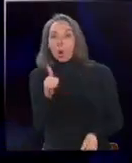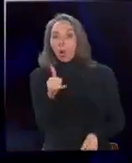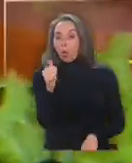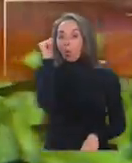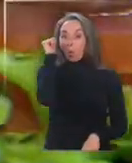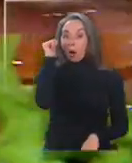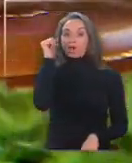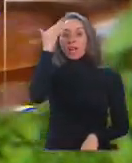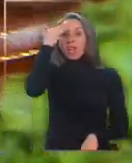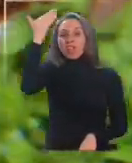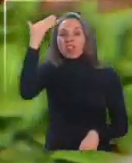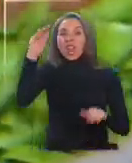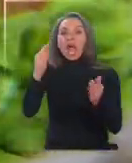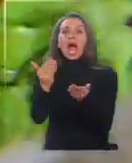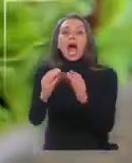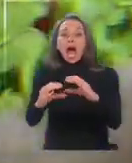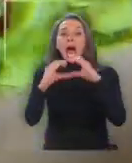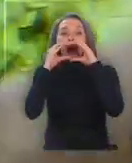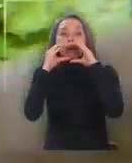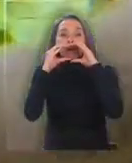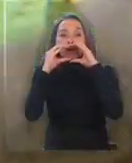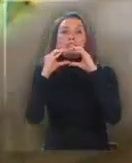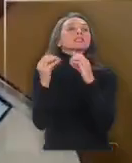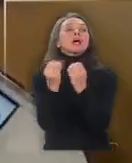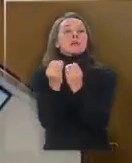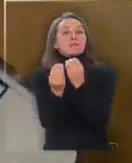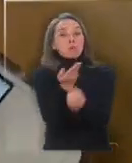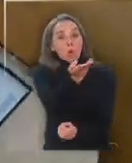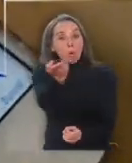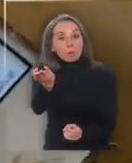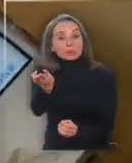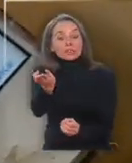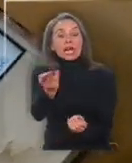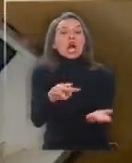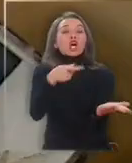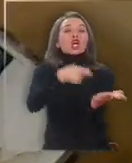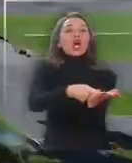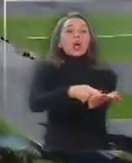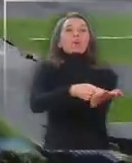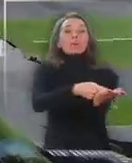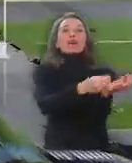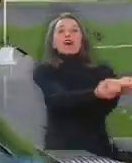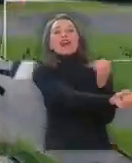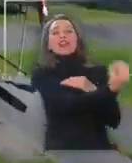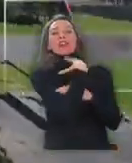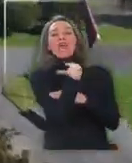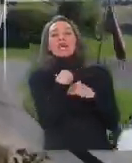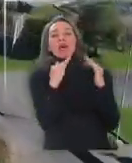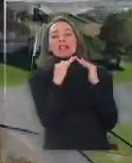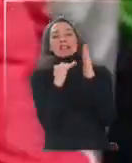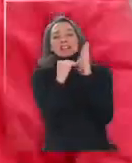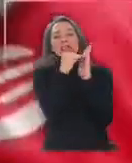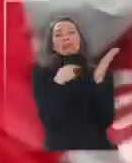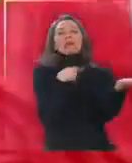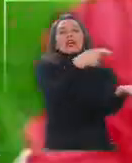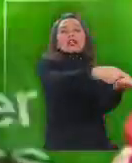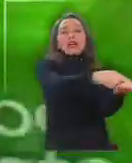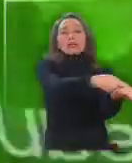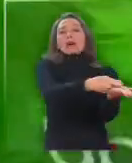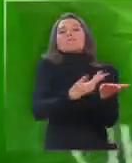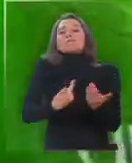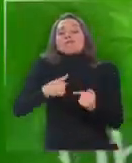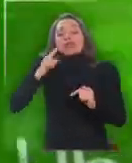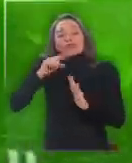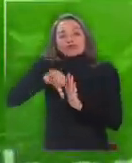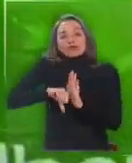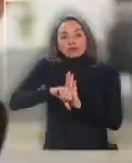martes fue el día de la hamburguesa y muchos, quizá usted entre ellos, la habrá pedido para disfrutar en casa por la cuarentena.